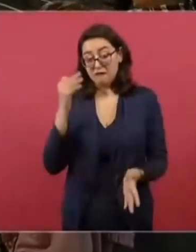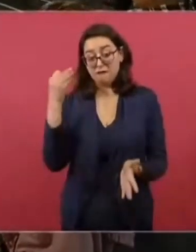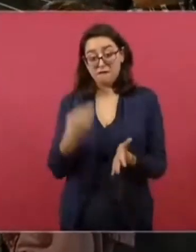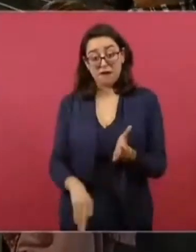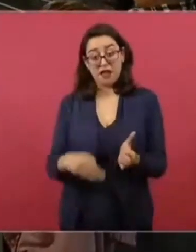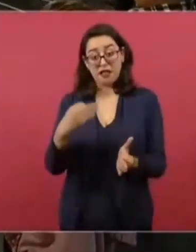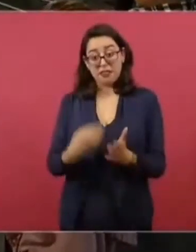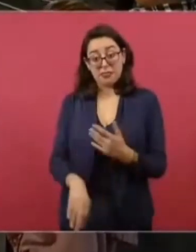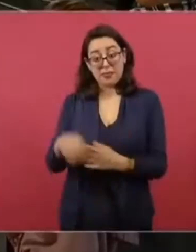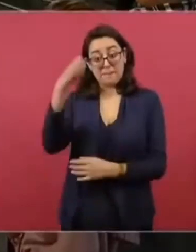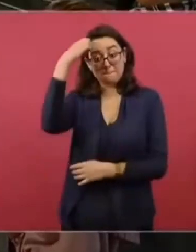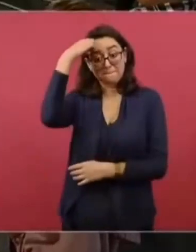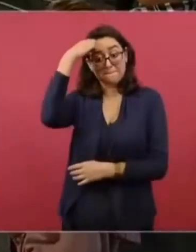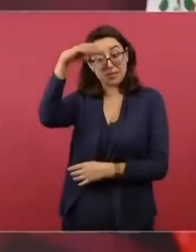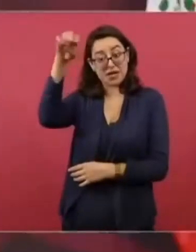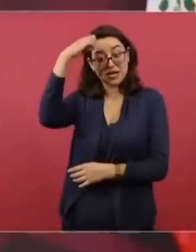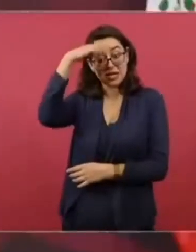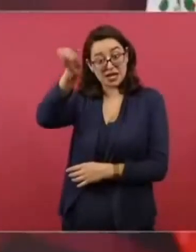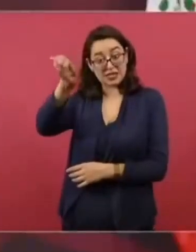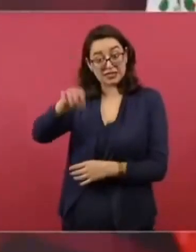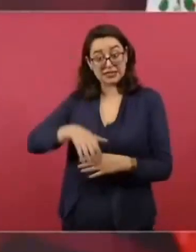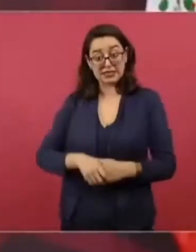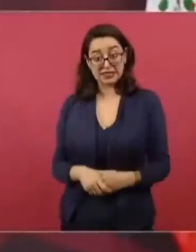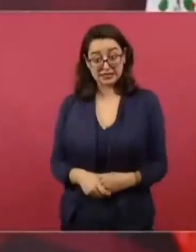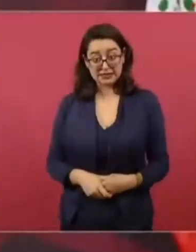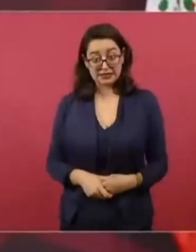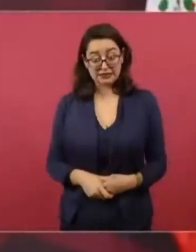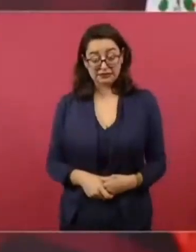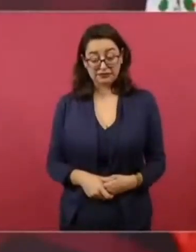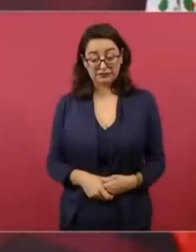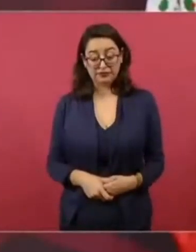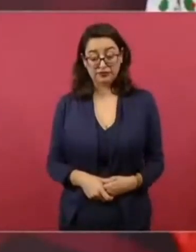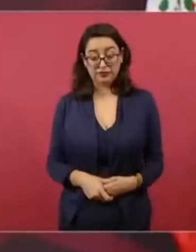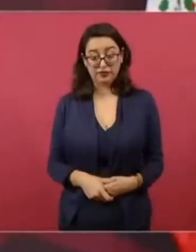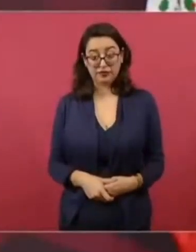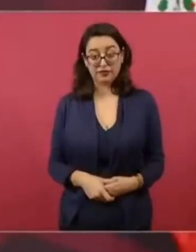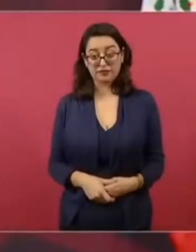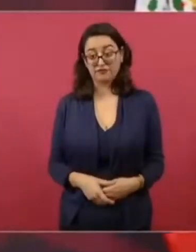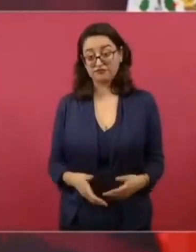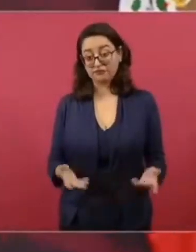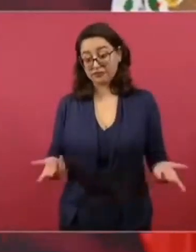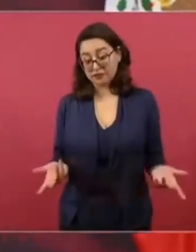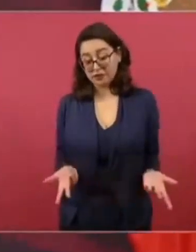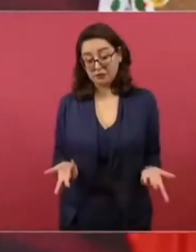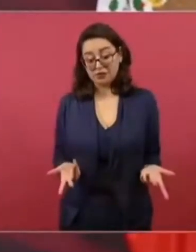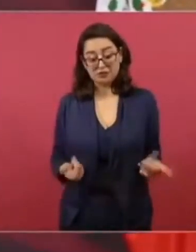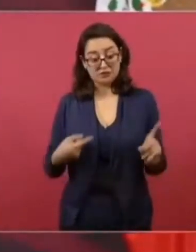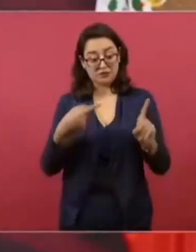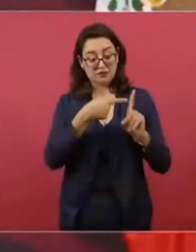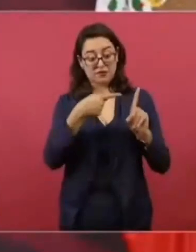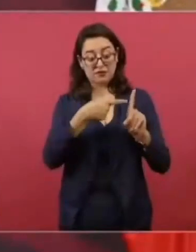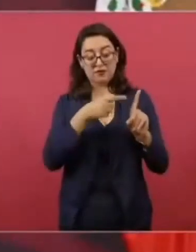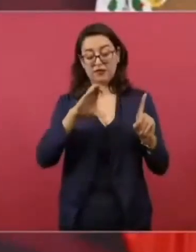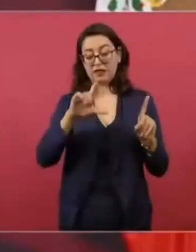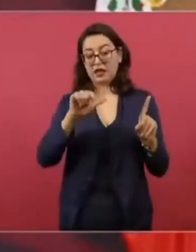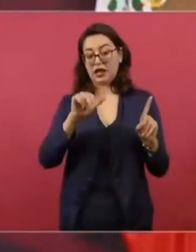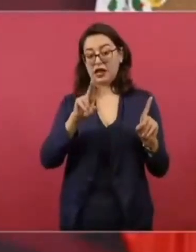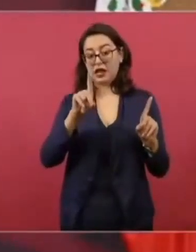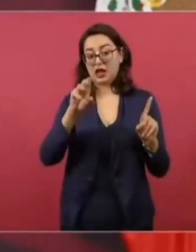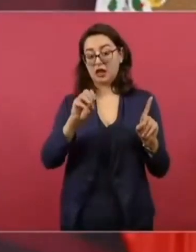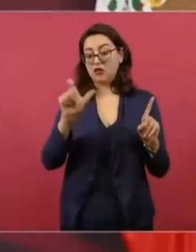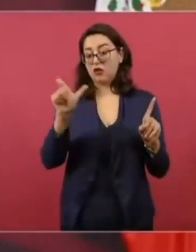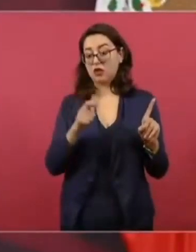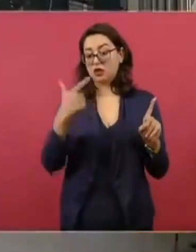porque qué experiencia política puede tener, Claudio X, hijo,